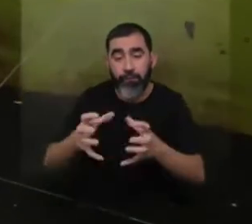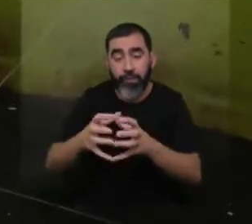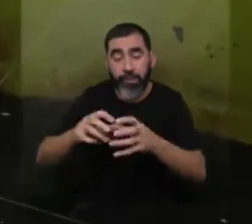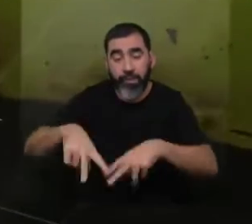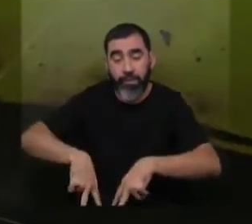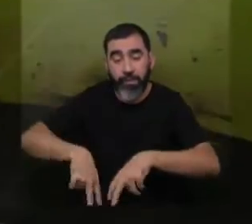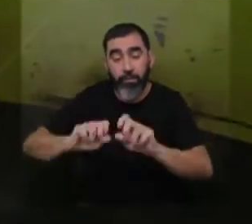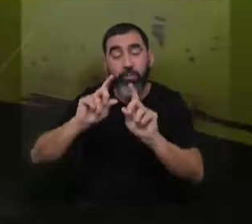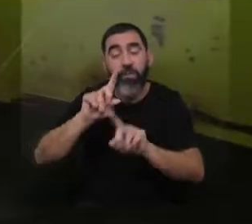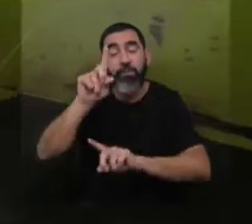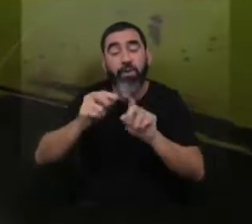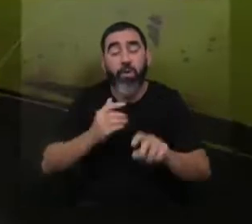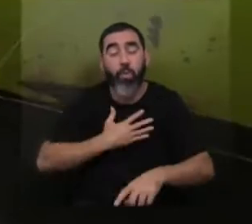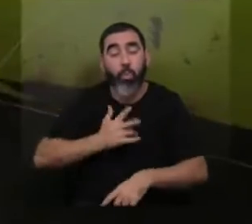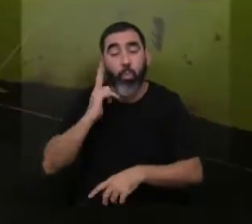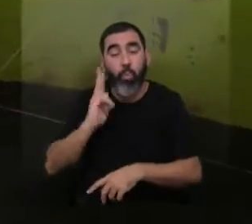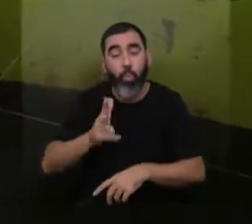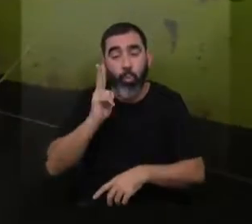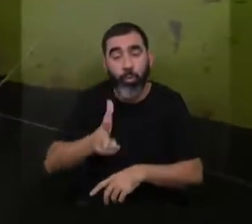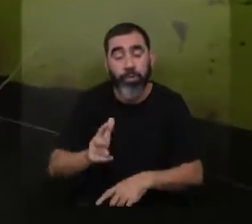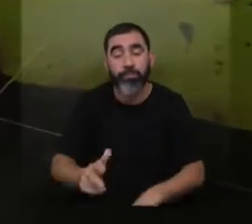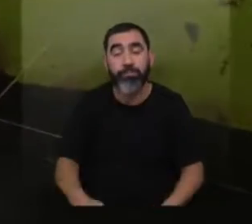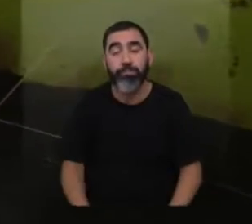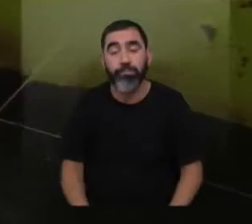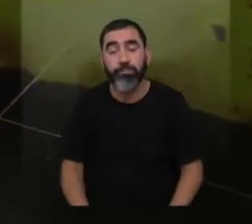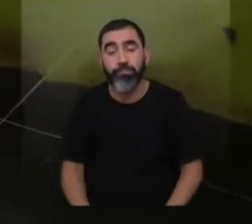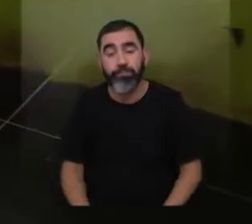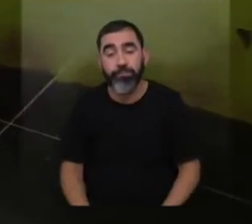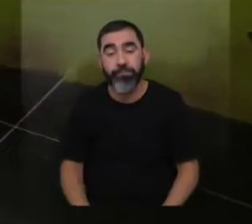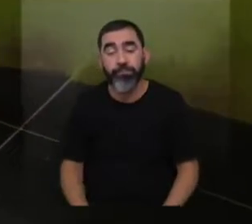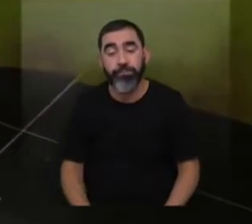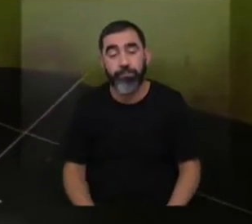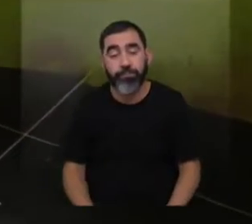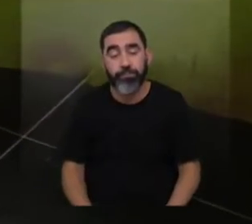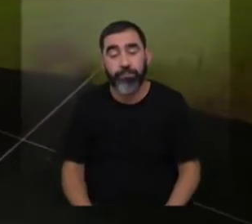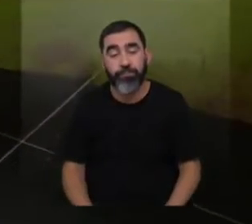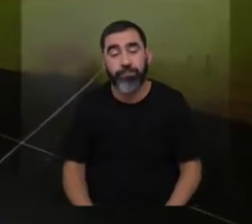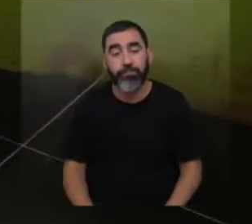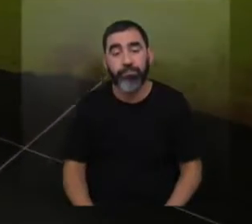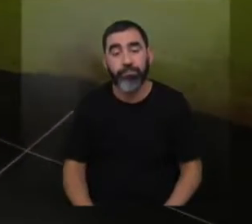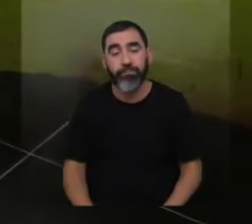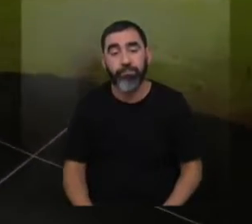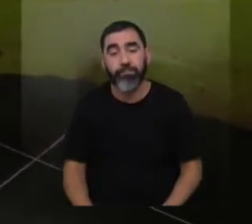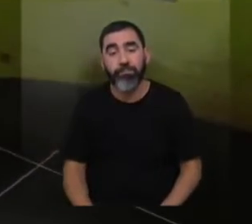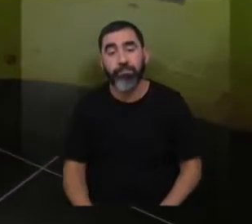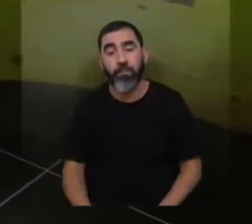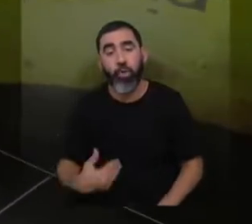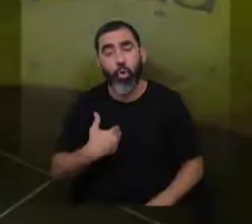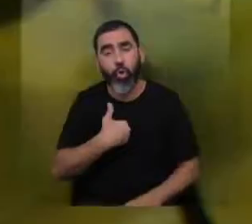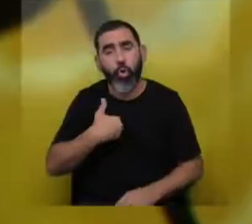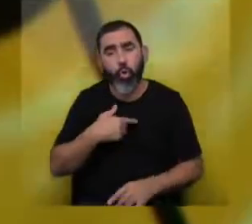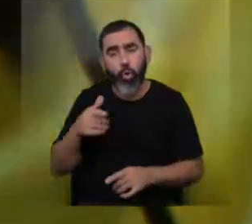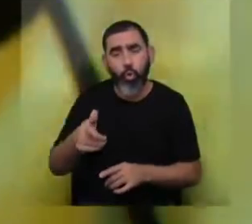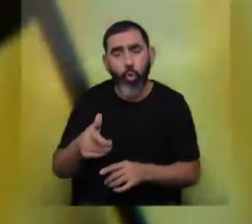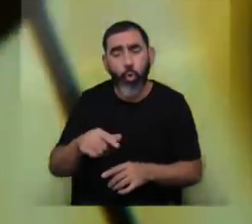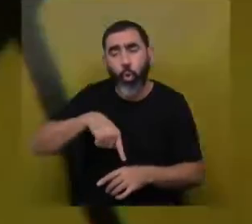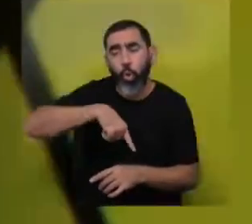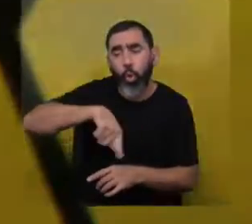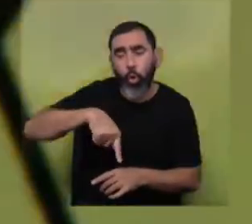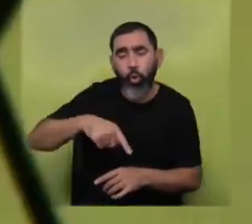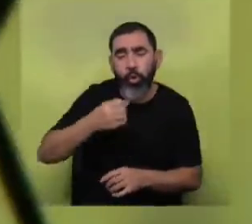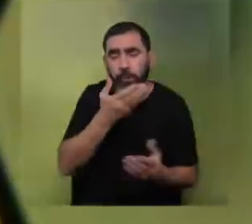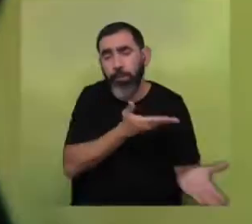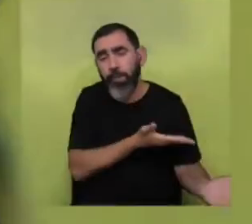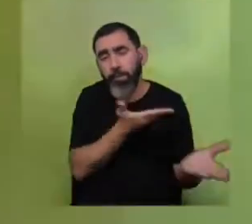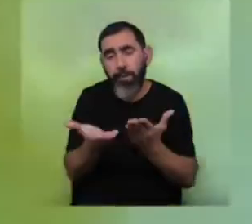también vinculados a la Facultad de Humanidades y Ciencias de la Educación de la Universidad de la República y que tienen la tarea del dónde. Bienvenidos a Sobre